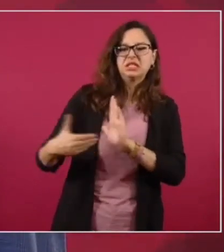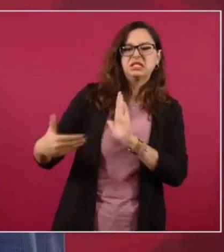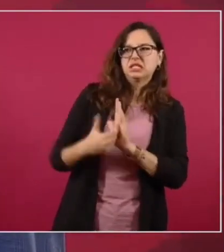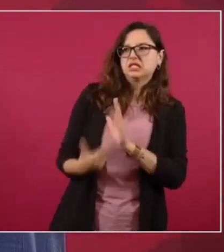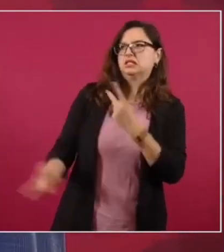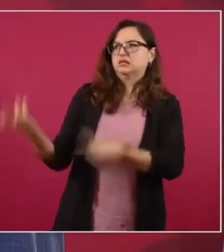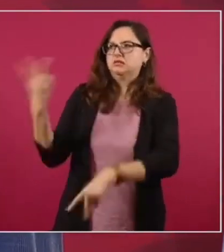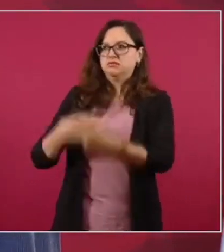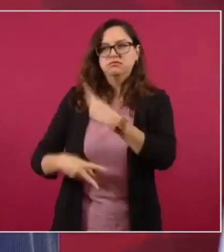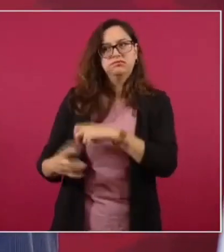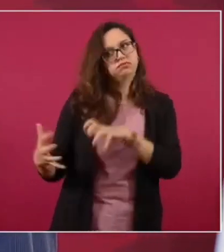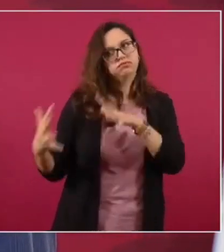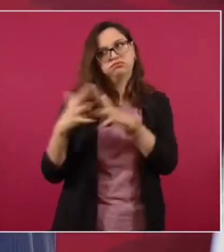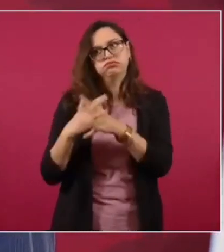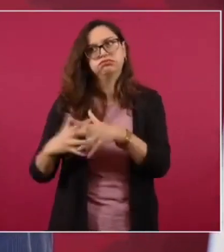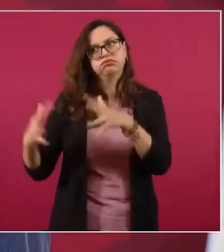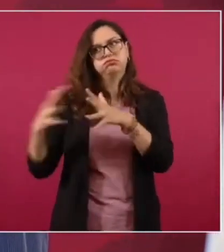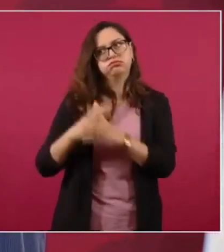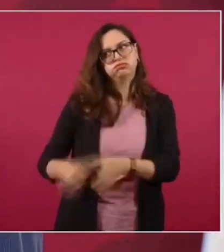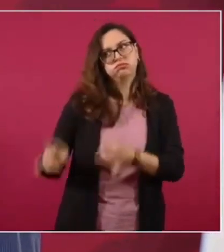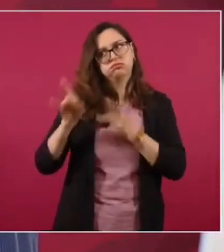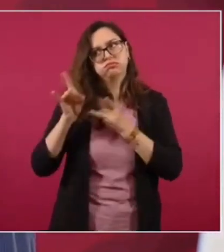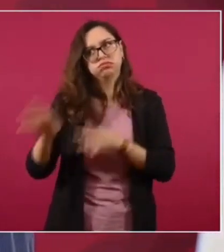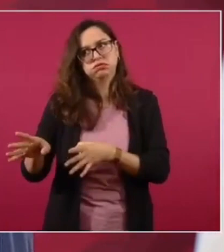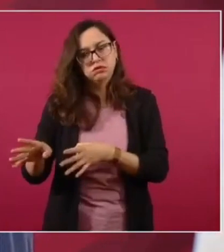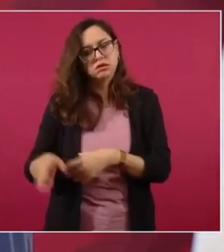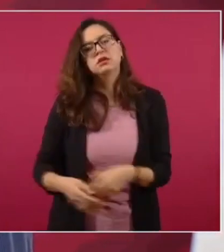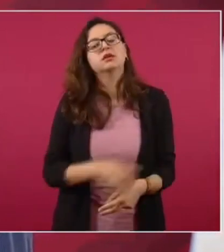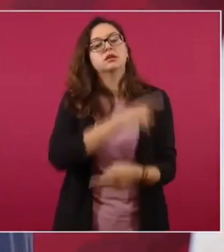dos invasiones de Francia,